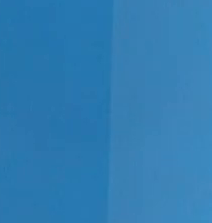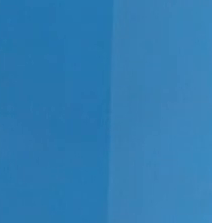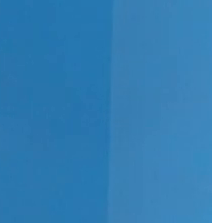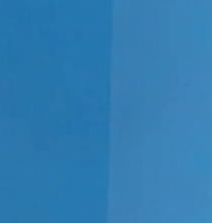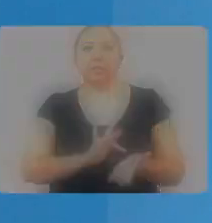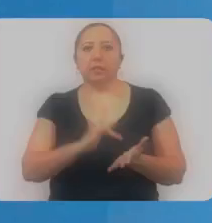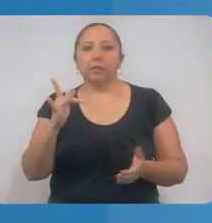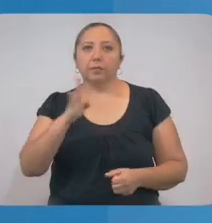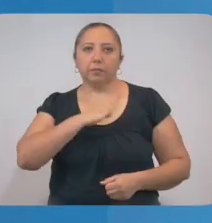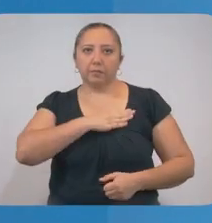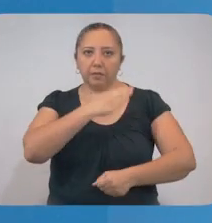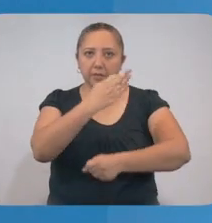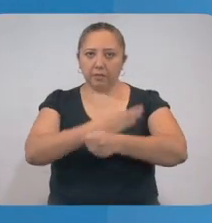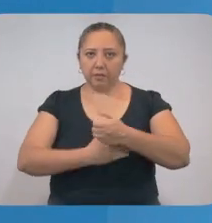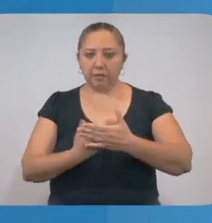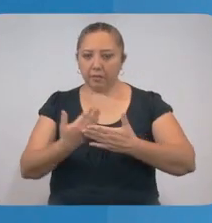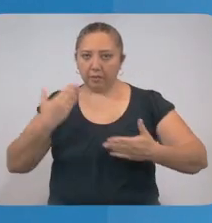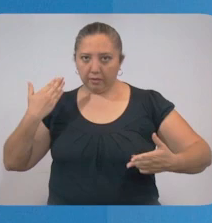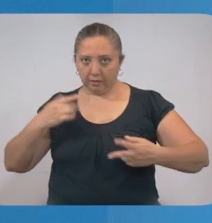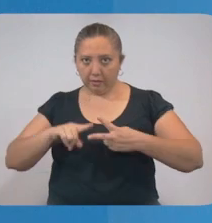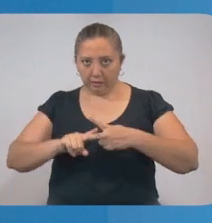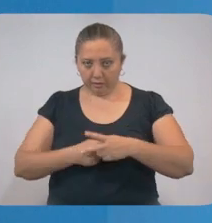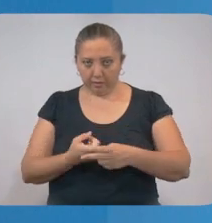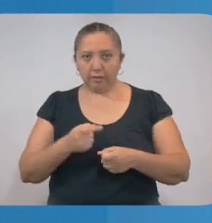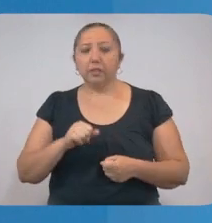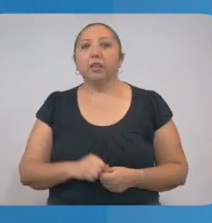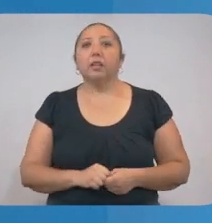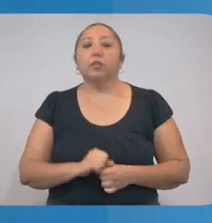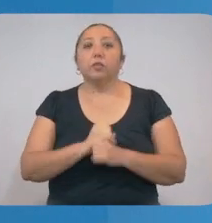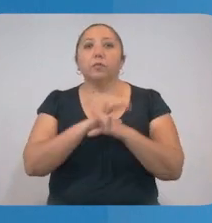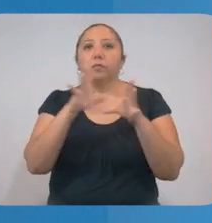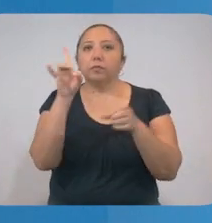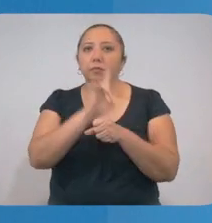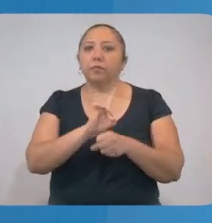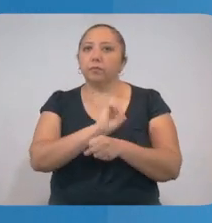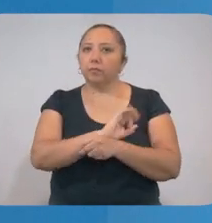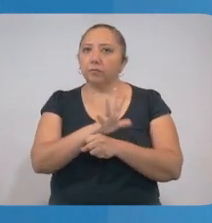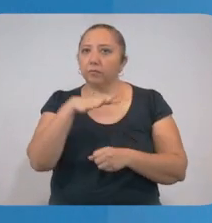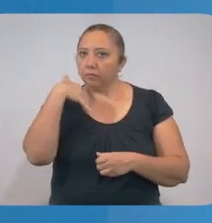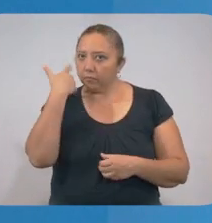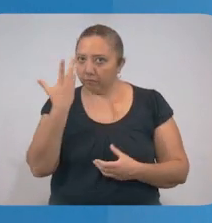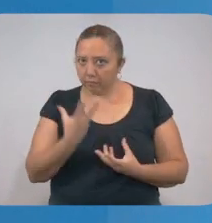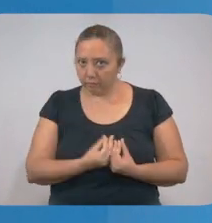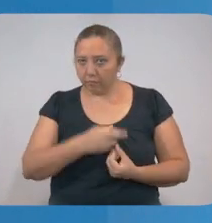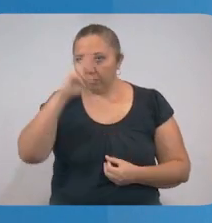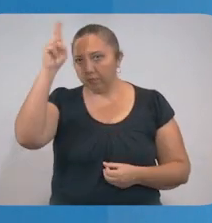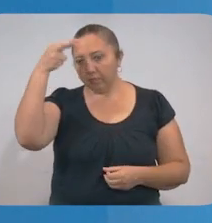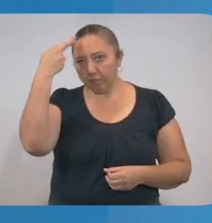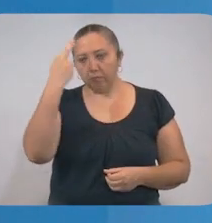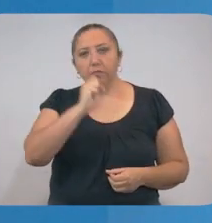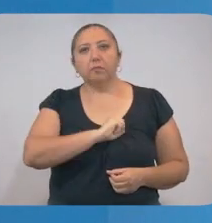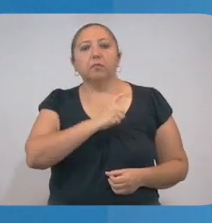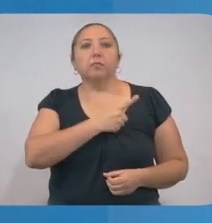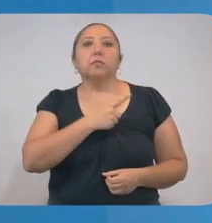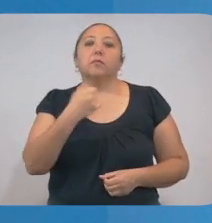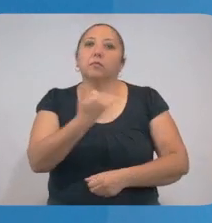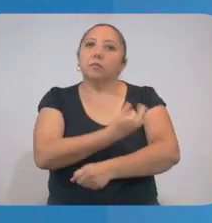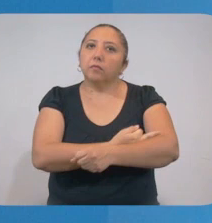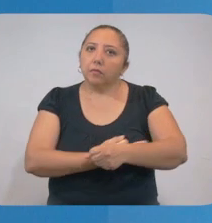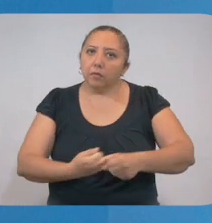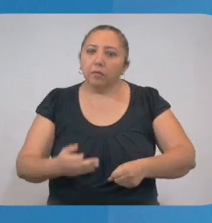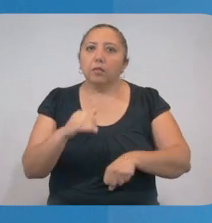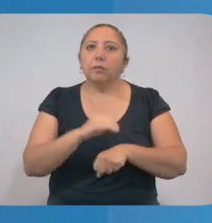yetel etailobe, yambalo yil, yetel kak beikuntesh, le nuk besahilobo, yelamu pakal le kohanilo. Lek inobhela, maukinilu helel mak,